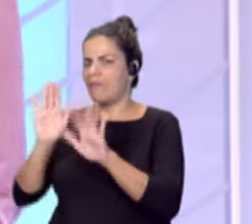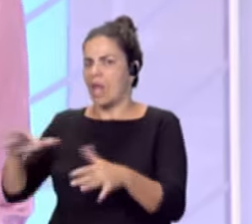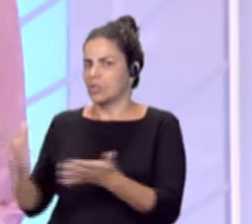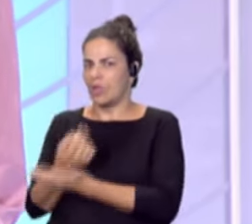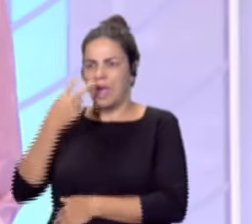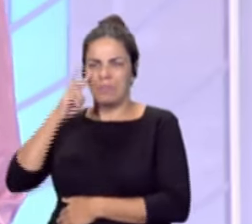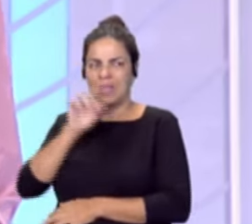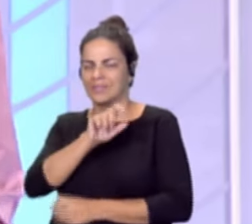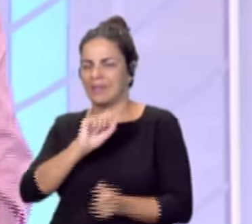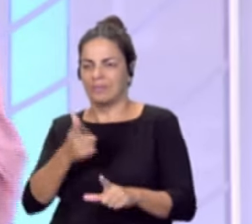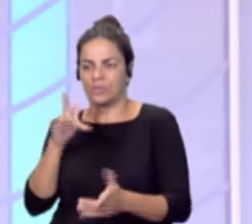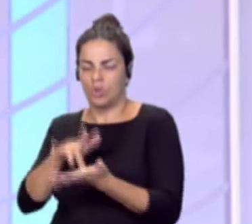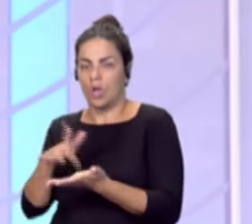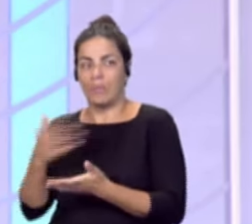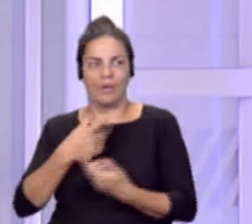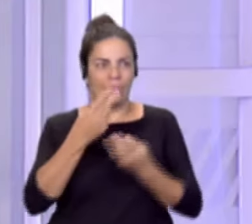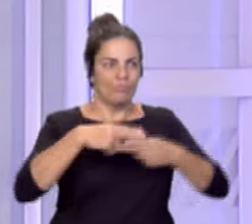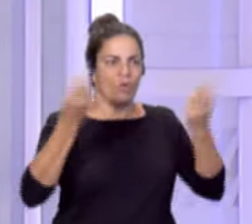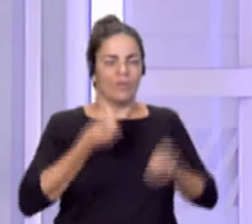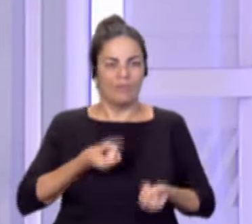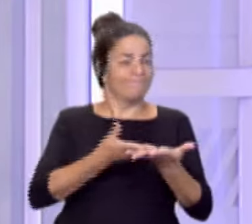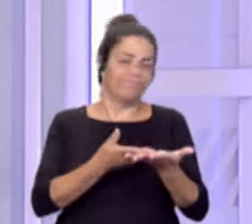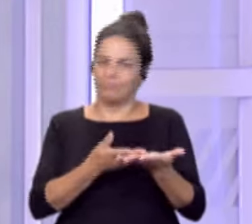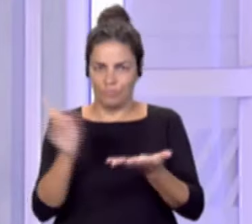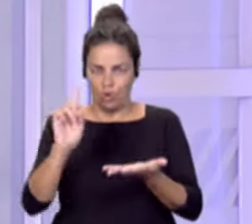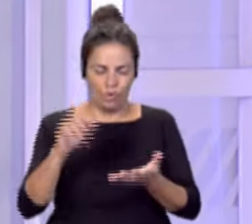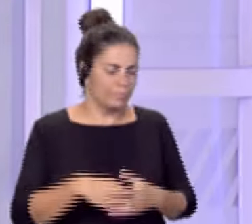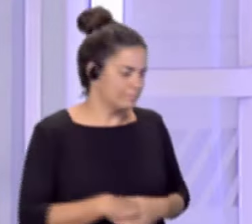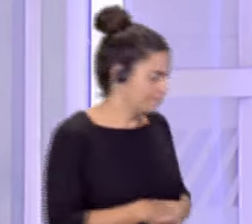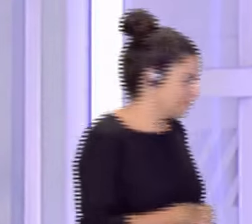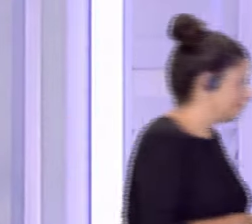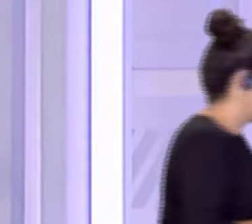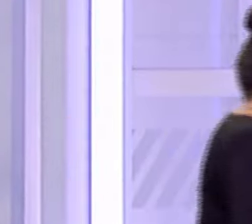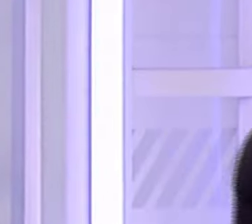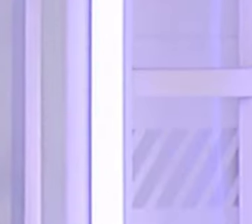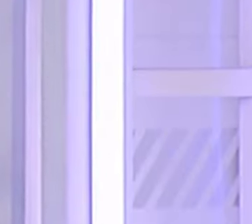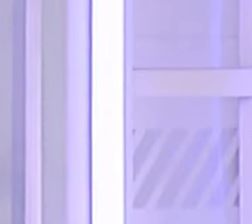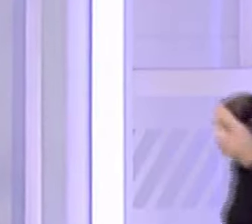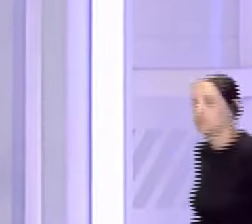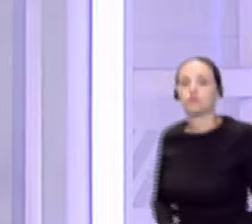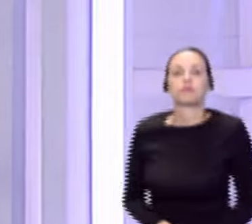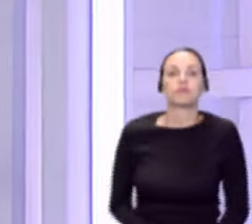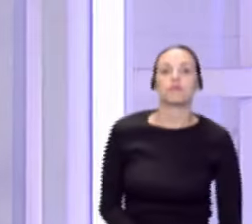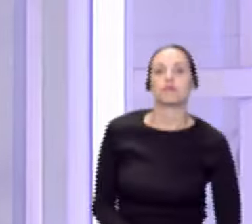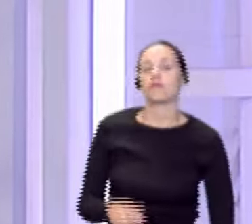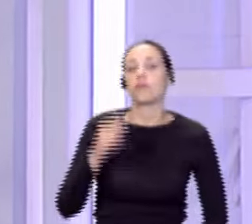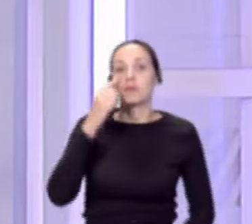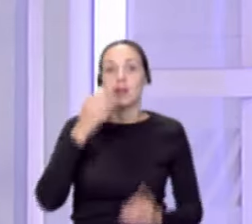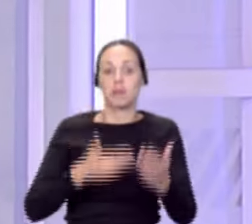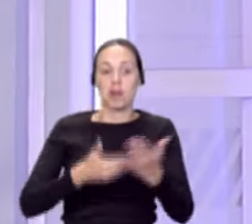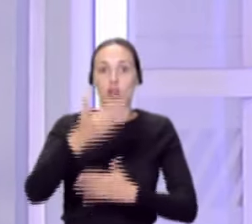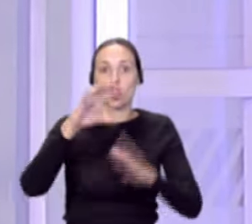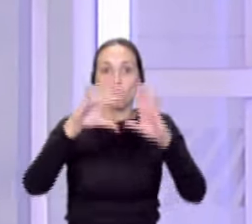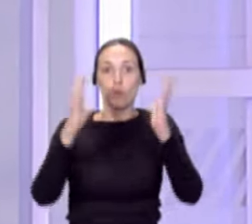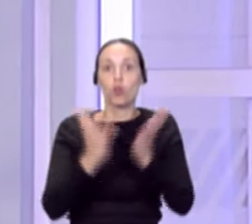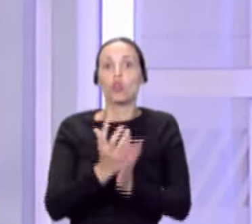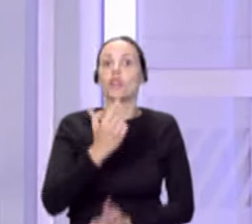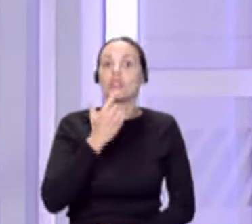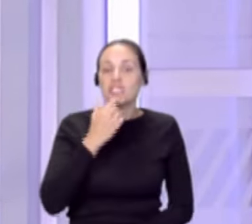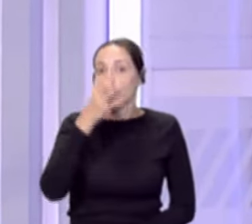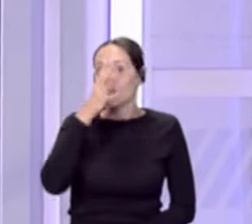contamos públicamente. Fíjate, María, disculpa que te interrumpa porque viene al caso lo que dice hoy la editorial del Mundo. Dice, las denuncias anónimas en redes sociales no son la vía